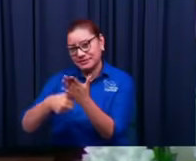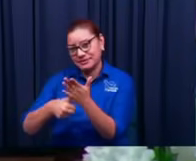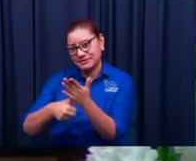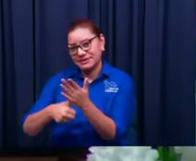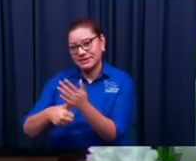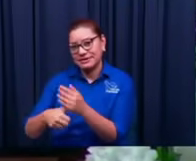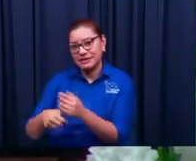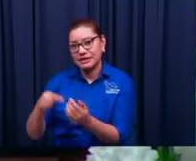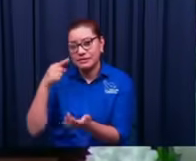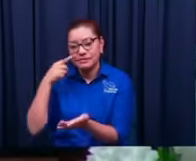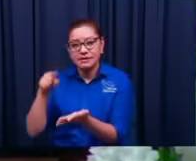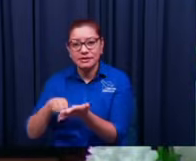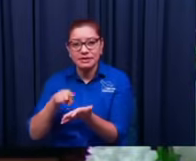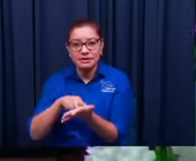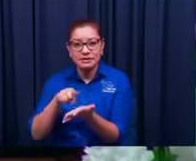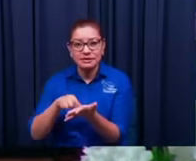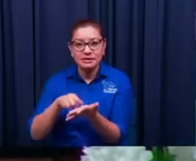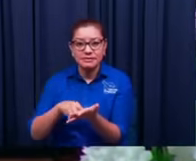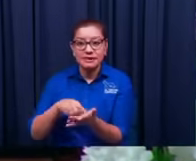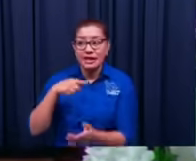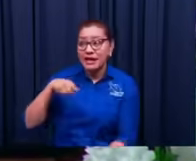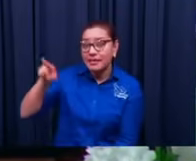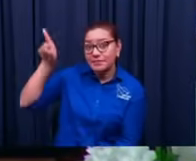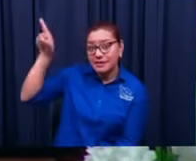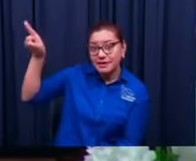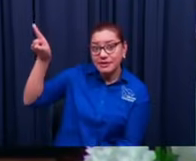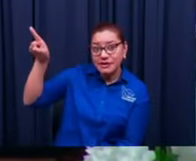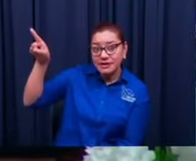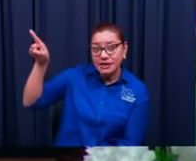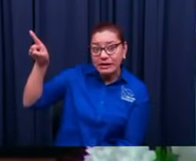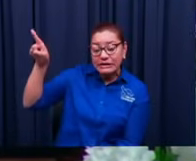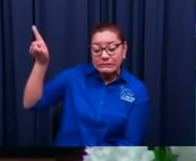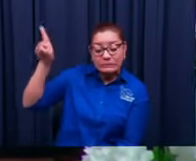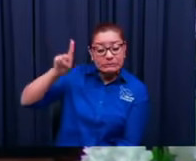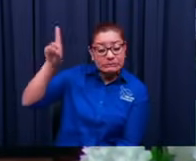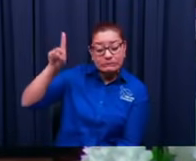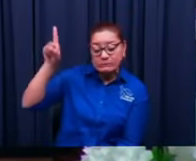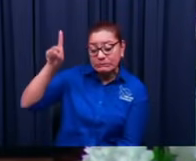que examinar. Aquí también me examinaban, pero allá perdí.